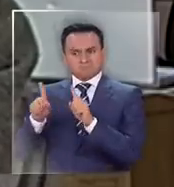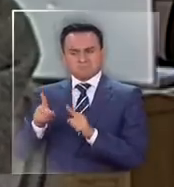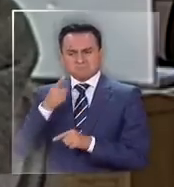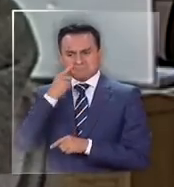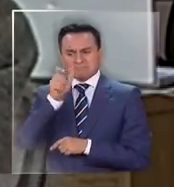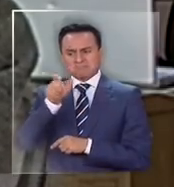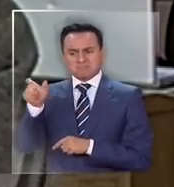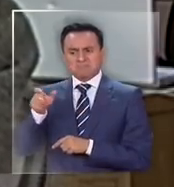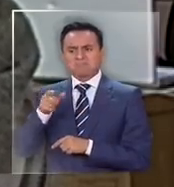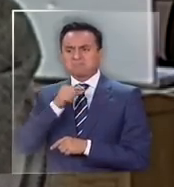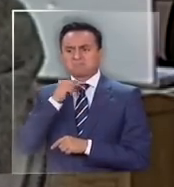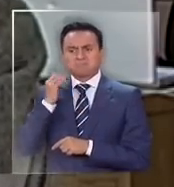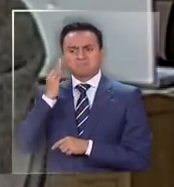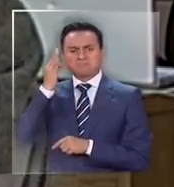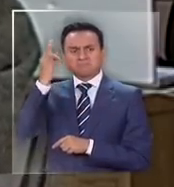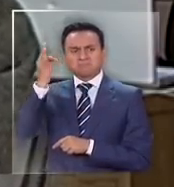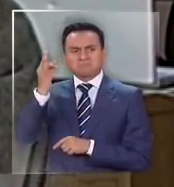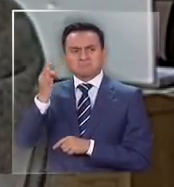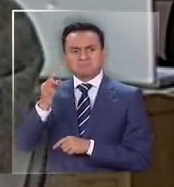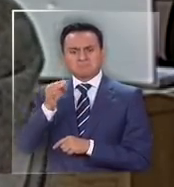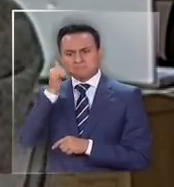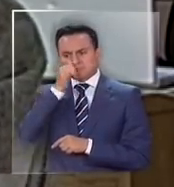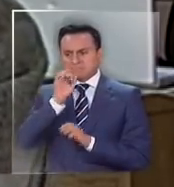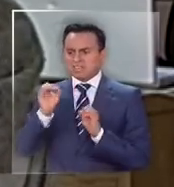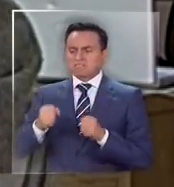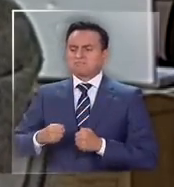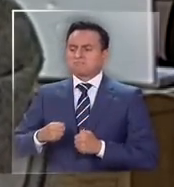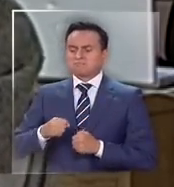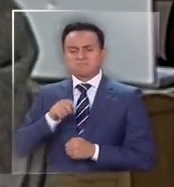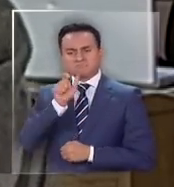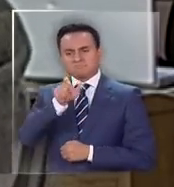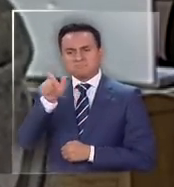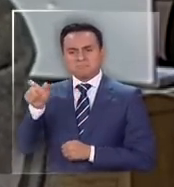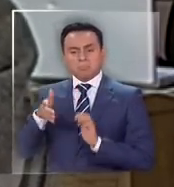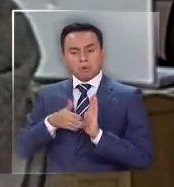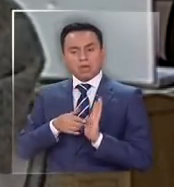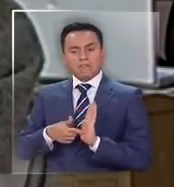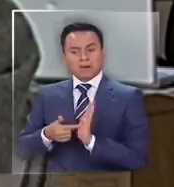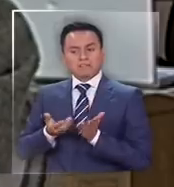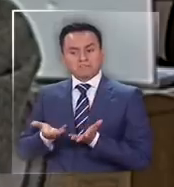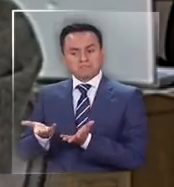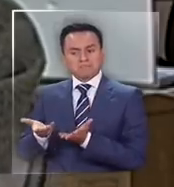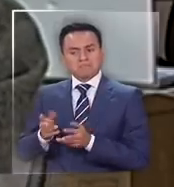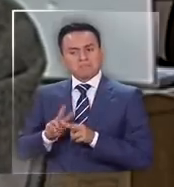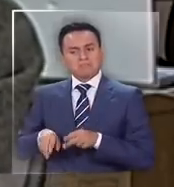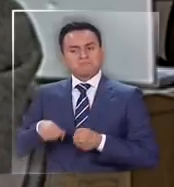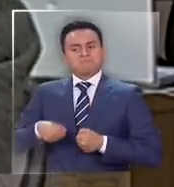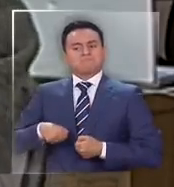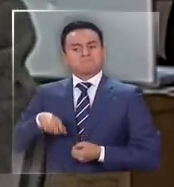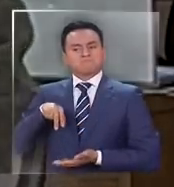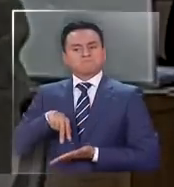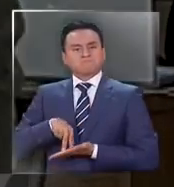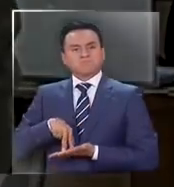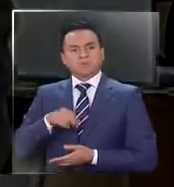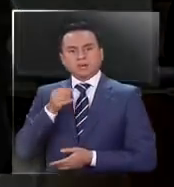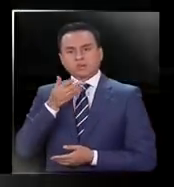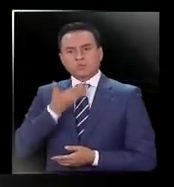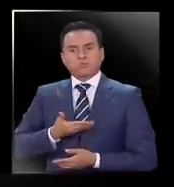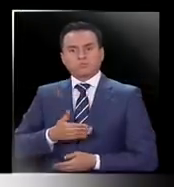gallos van directo al sacerdocio, son incorruptibles. O sea, mira las pruebas que le hacen y ahí están, parados.